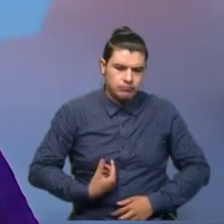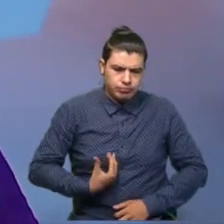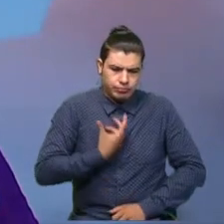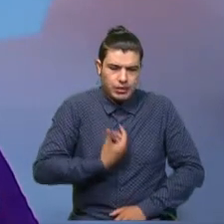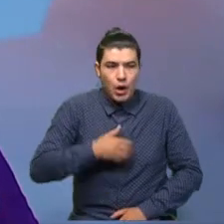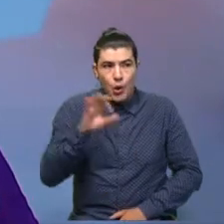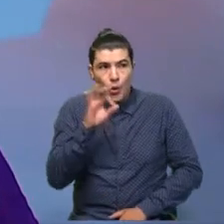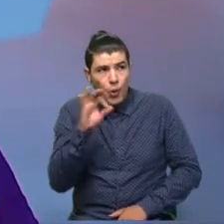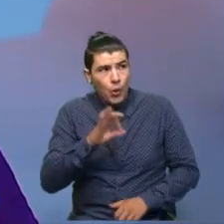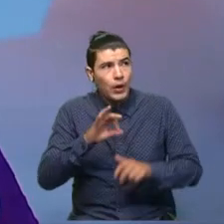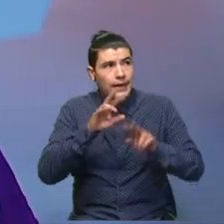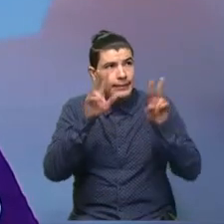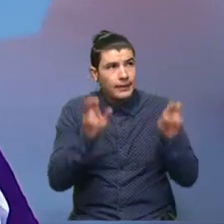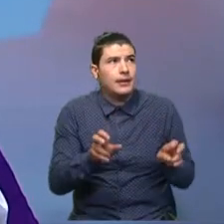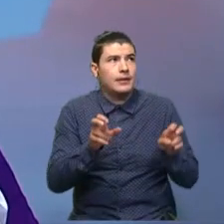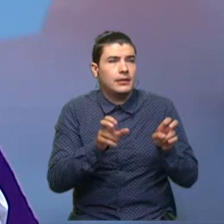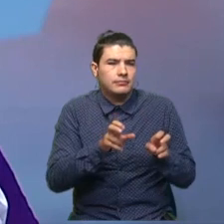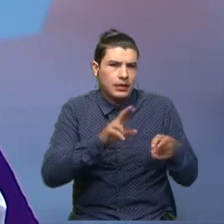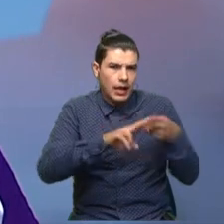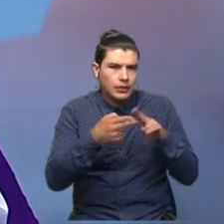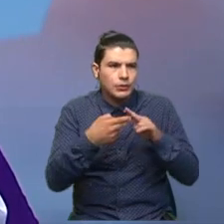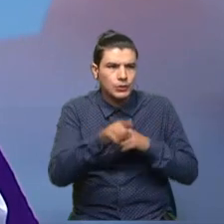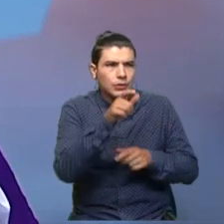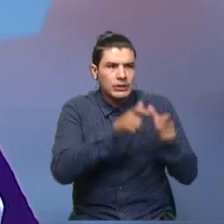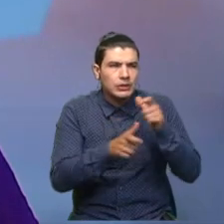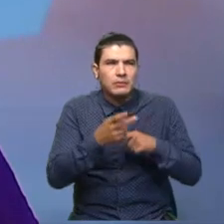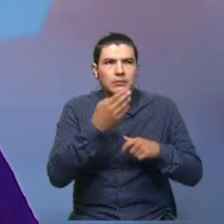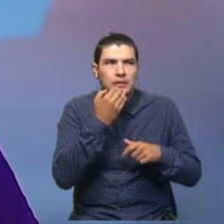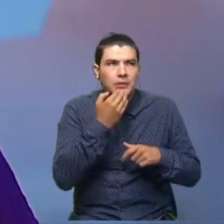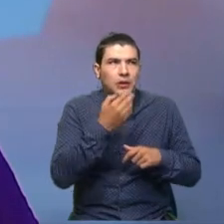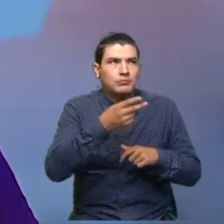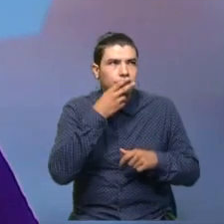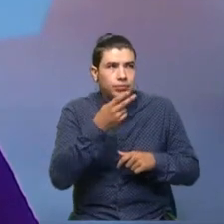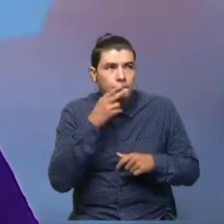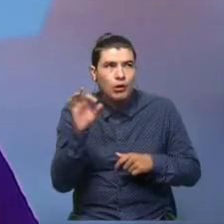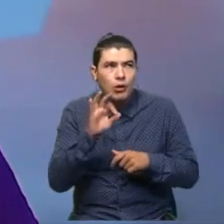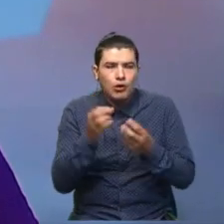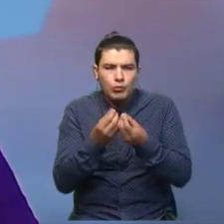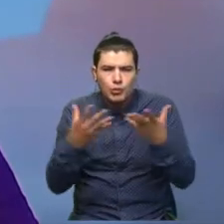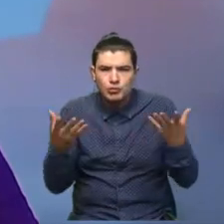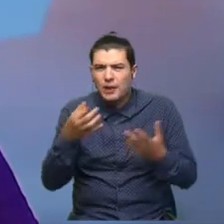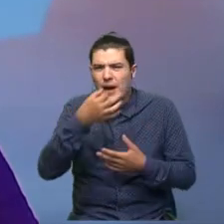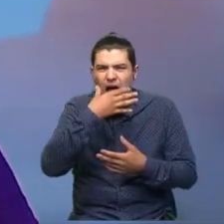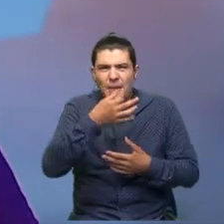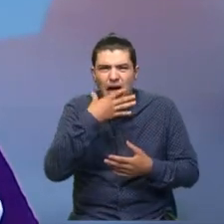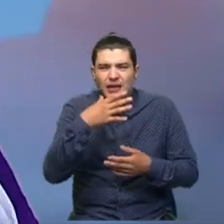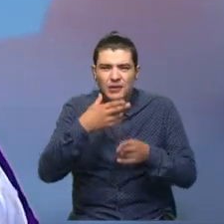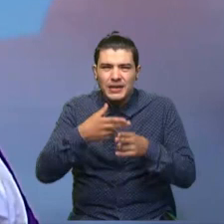o factores como del paciente que hace que fumador, tomador de múltiples medicamentos como la aspirina,